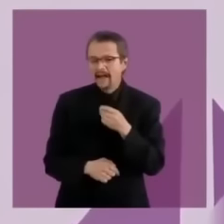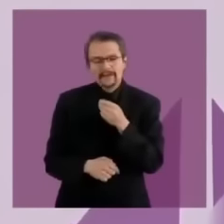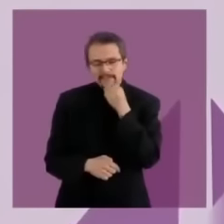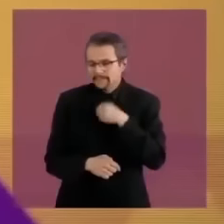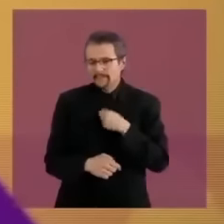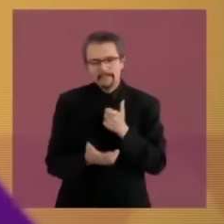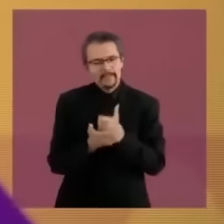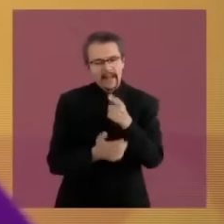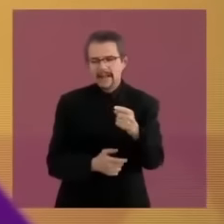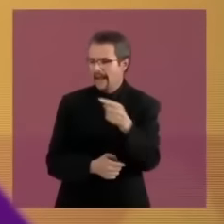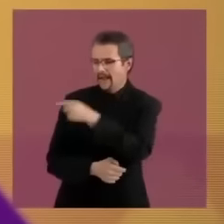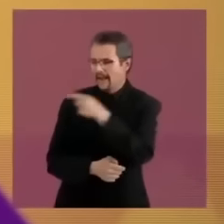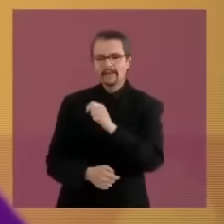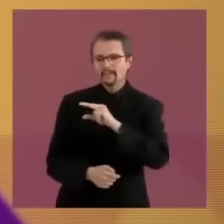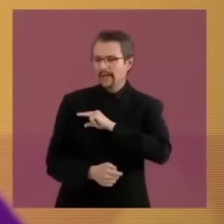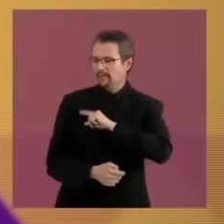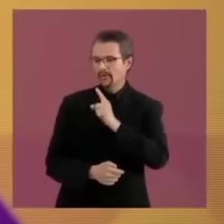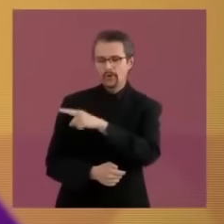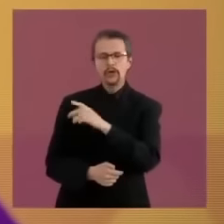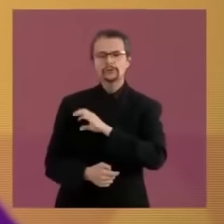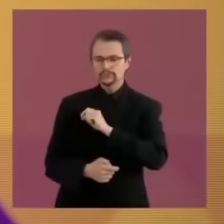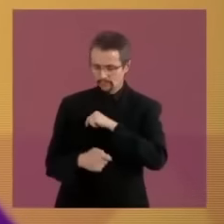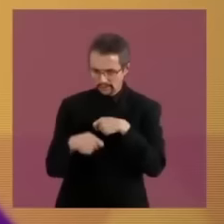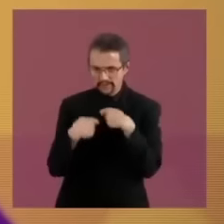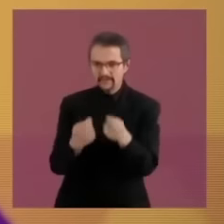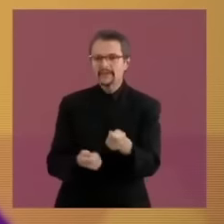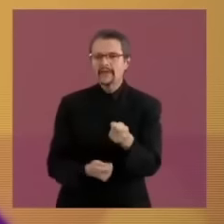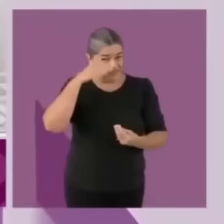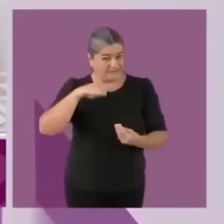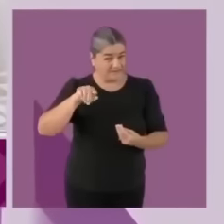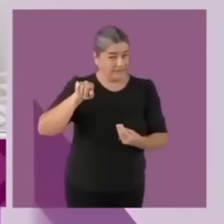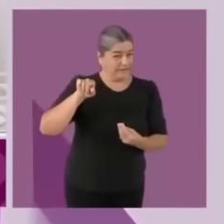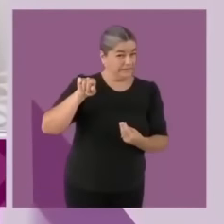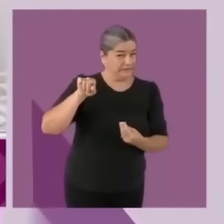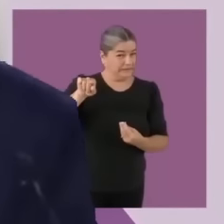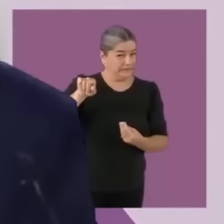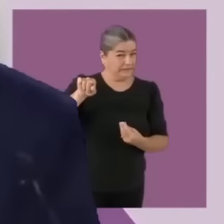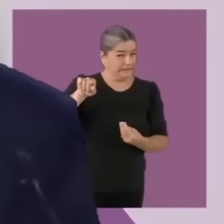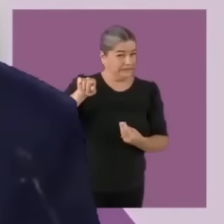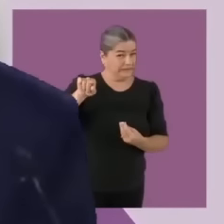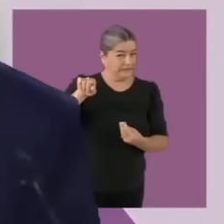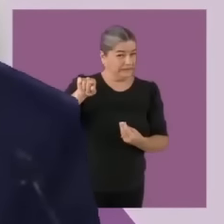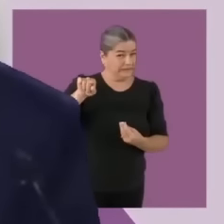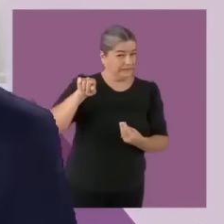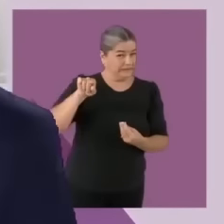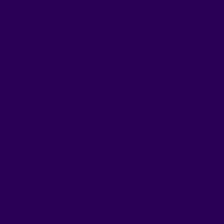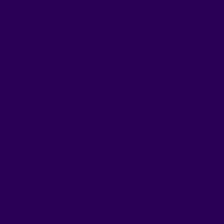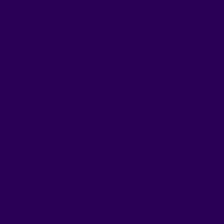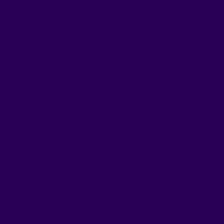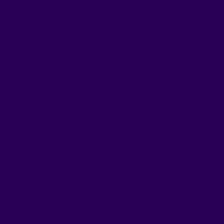La pregunta de la zona sus. ¿Cuánto es 9 más 4? 13. Esa es mi pregunta.